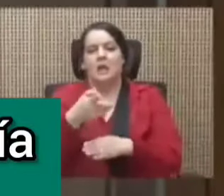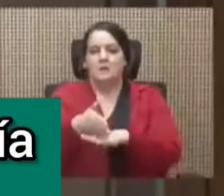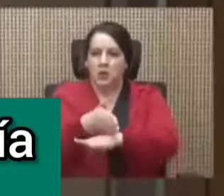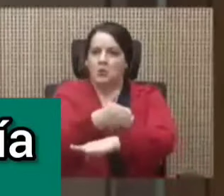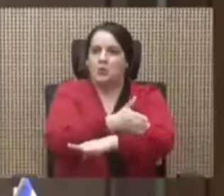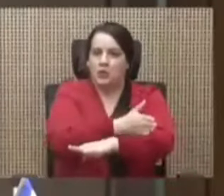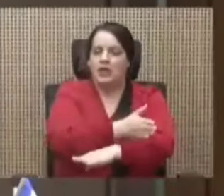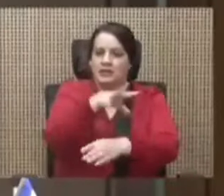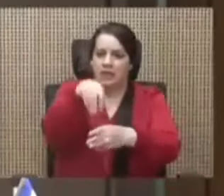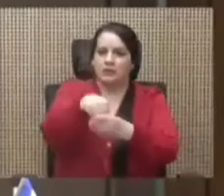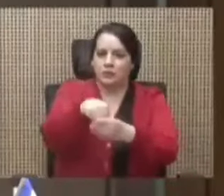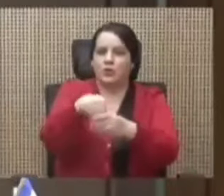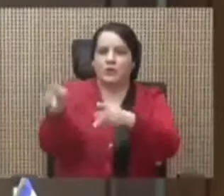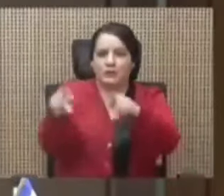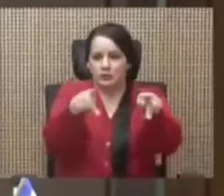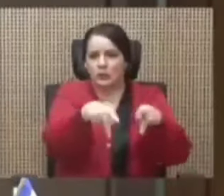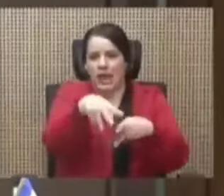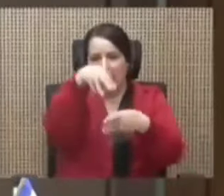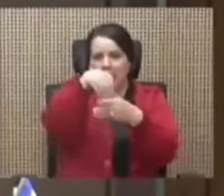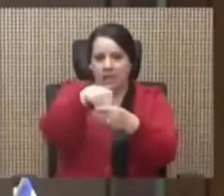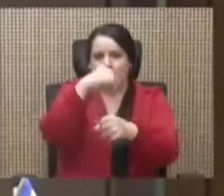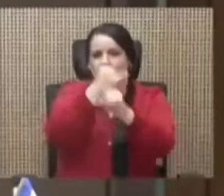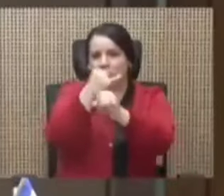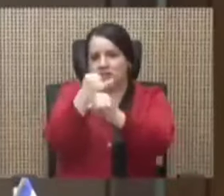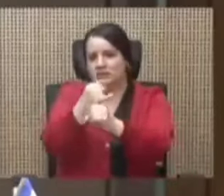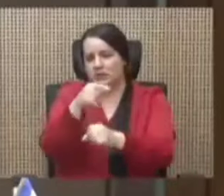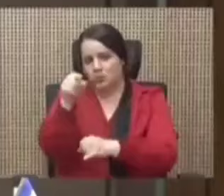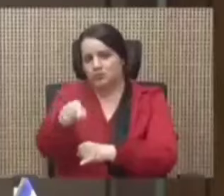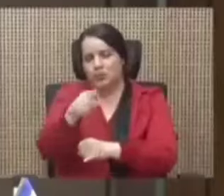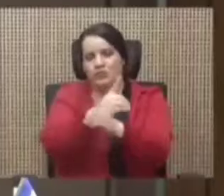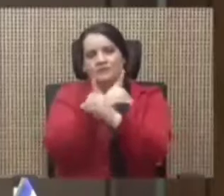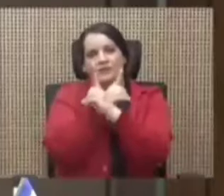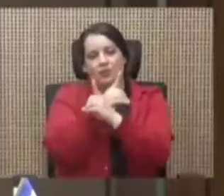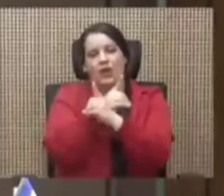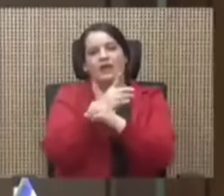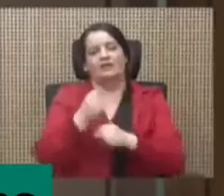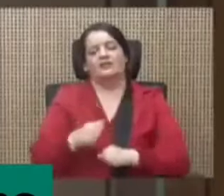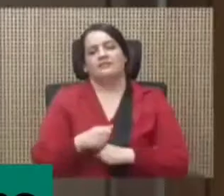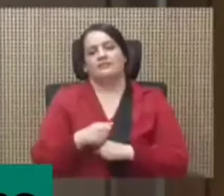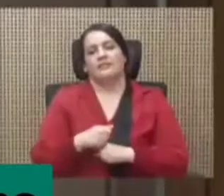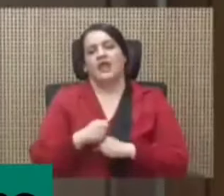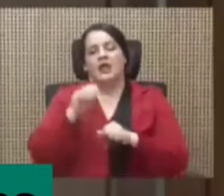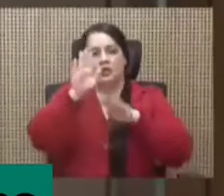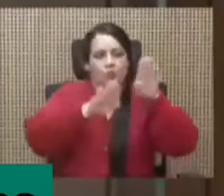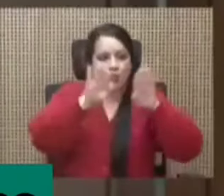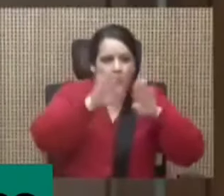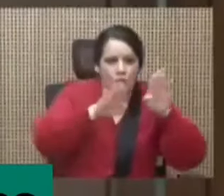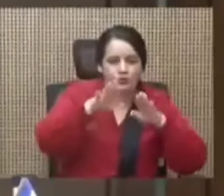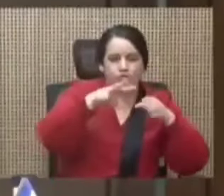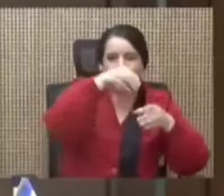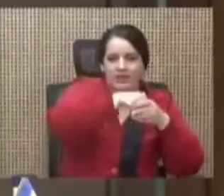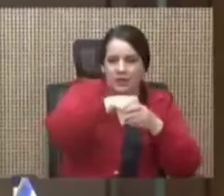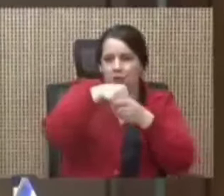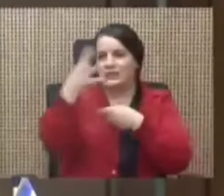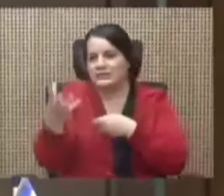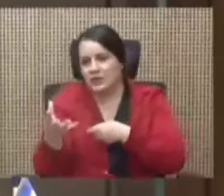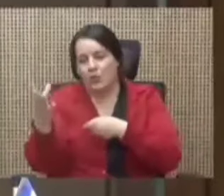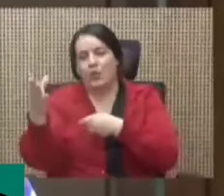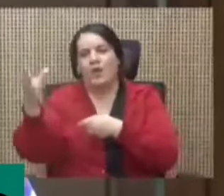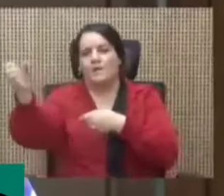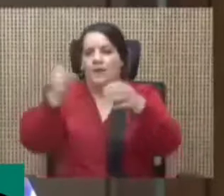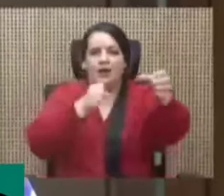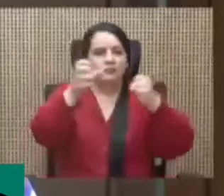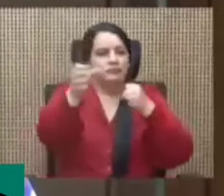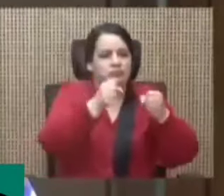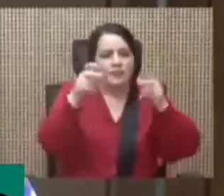de los Habitantes. Realizar concursos internos, los concursos externos, para buscar atraer el mejor talento humano a la Defensoría es algo que